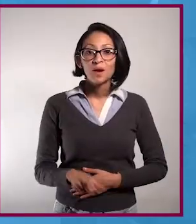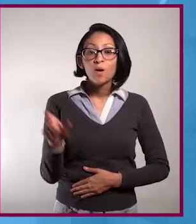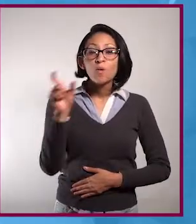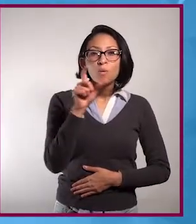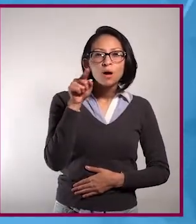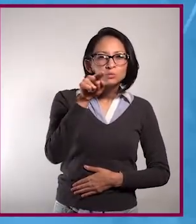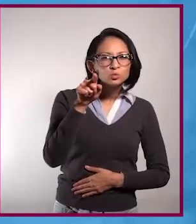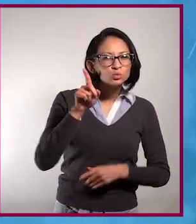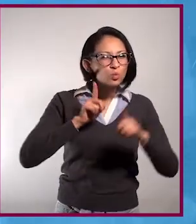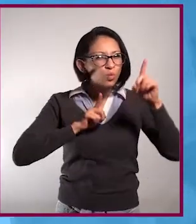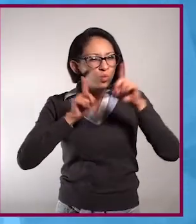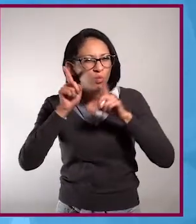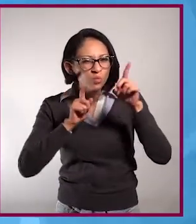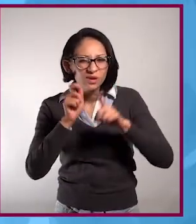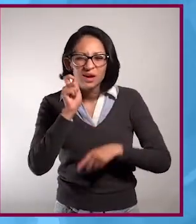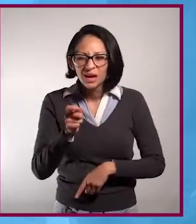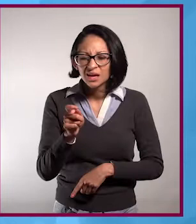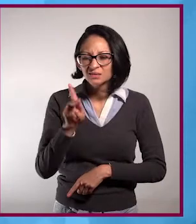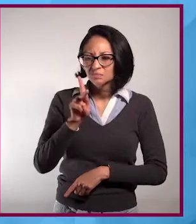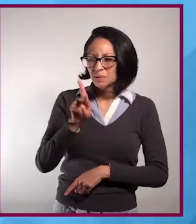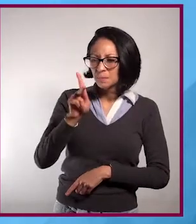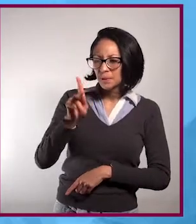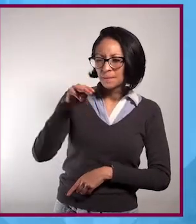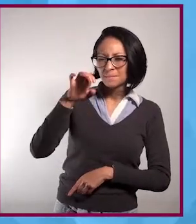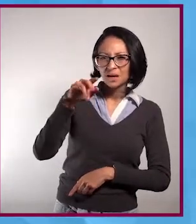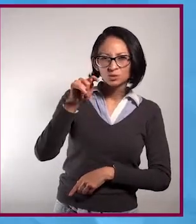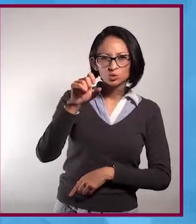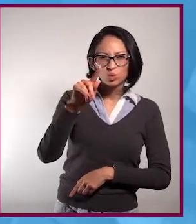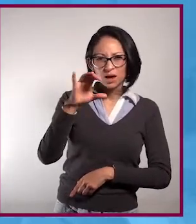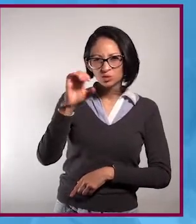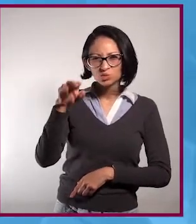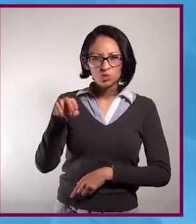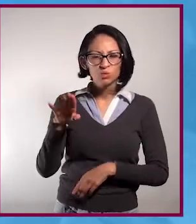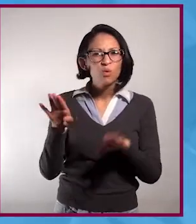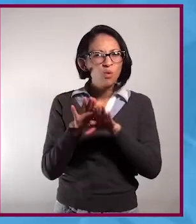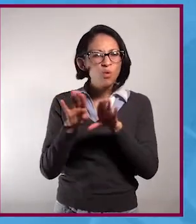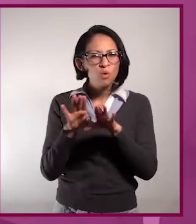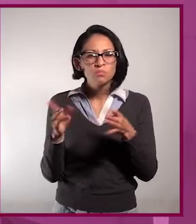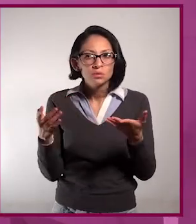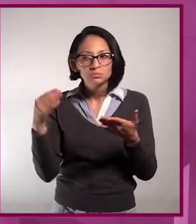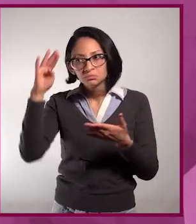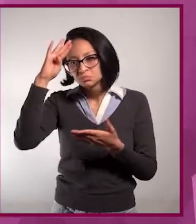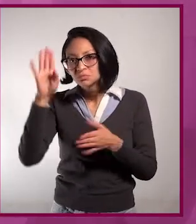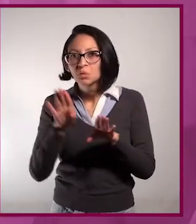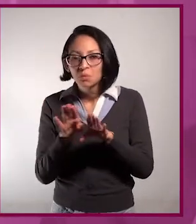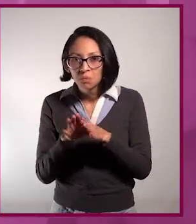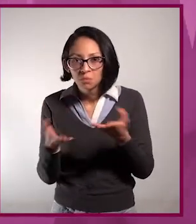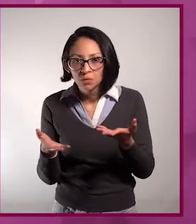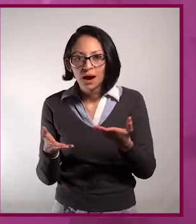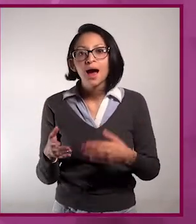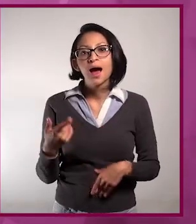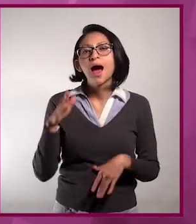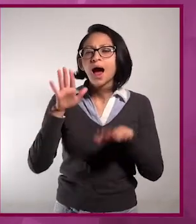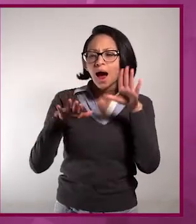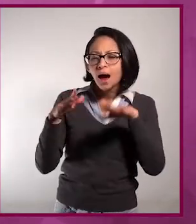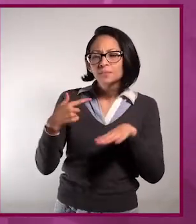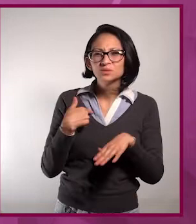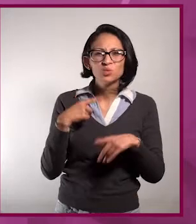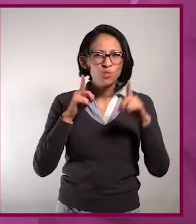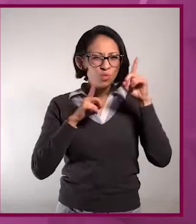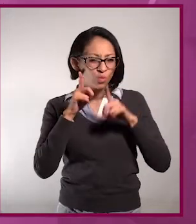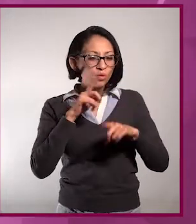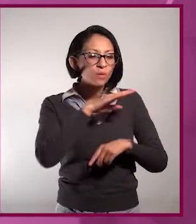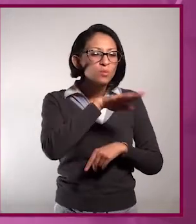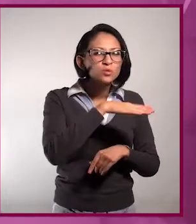Cuando tienes dudas acerca de la menstruación, ¿cómo las resuelves? Cuando tengo dudas, a veces busco